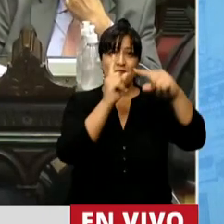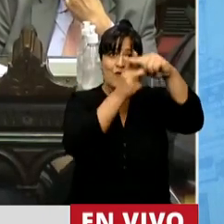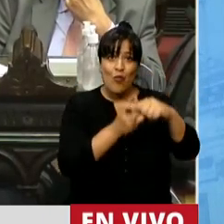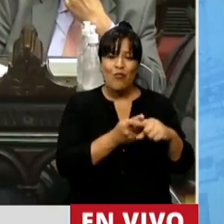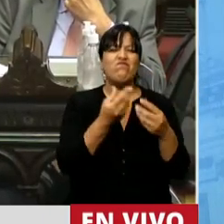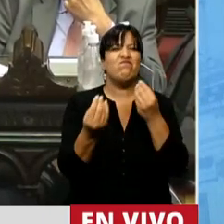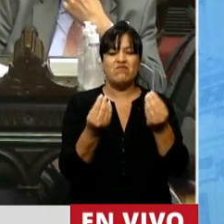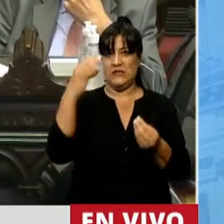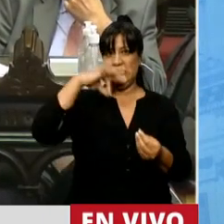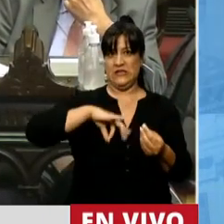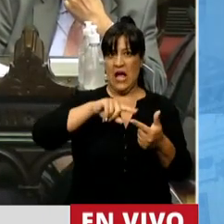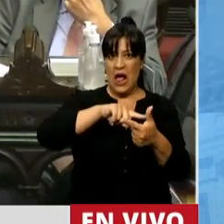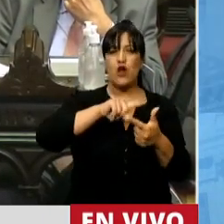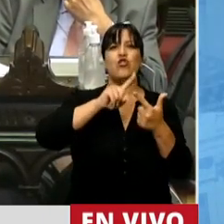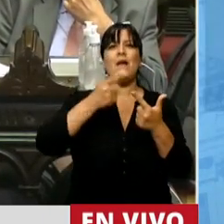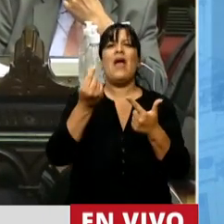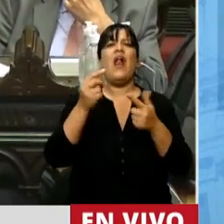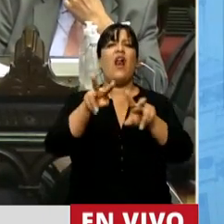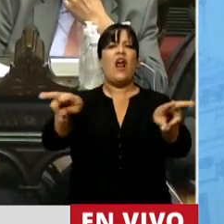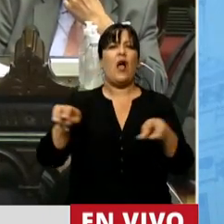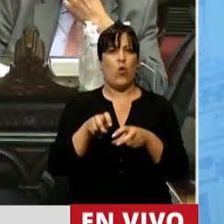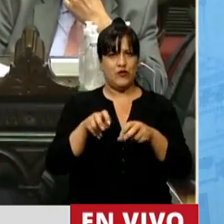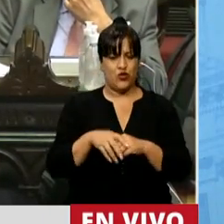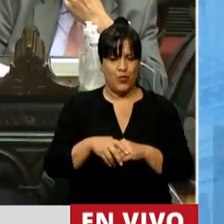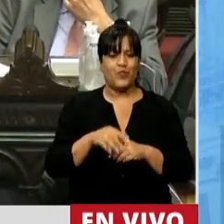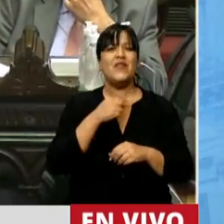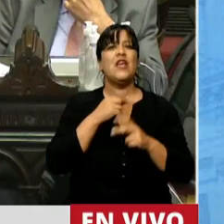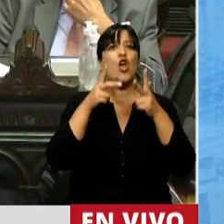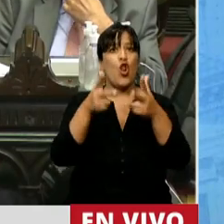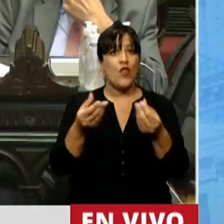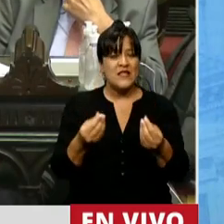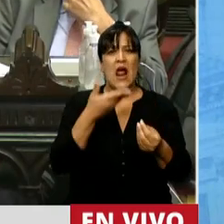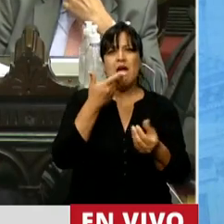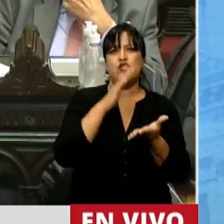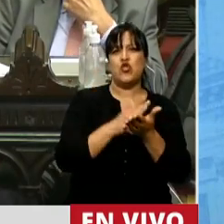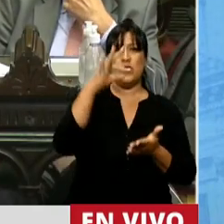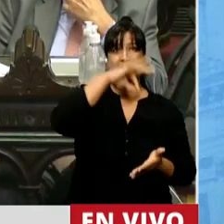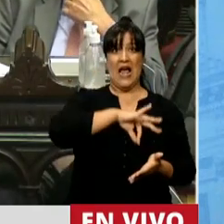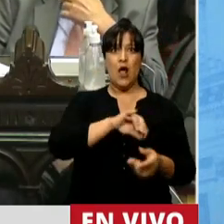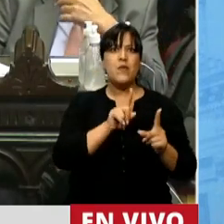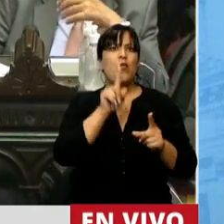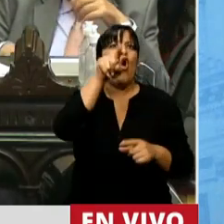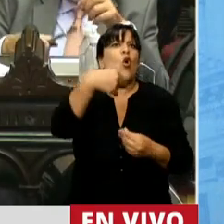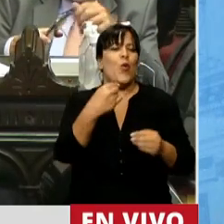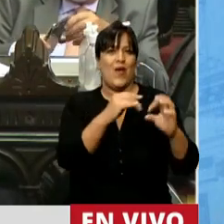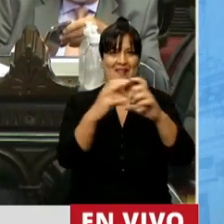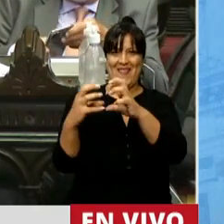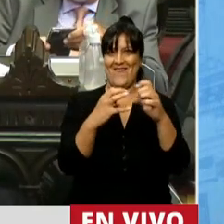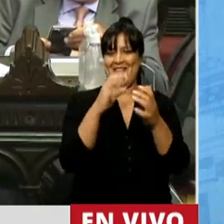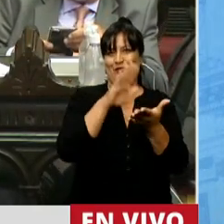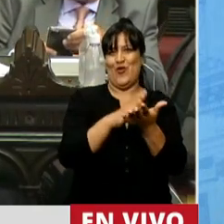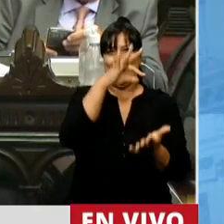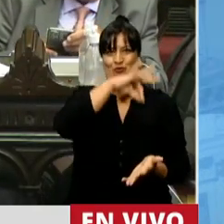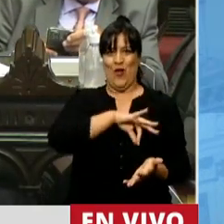salario y la recaudación. Y quiero destacar que cuando se habla de salario hablamos de paritarias. Estas